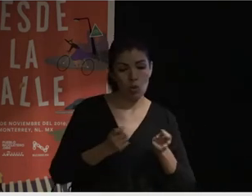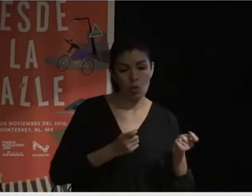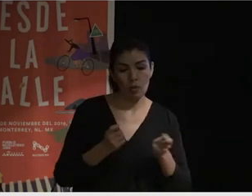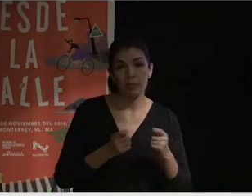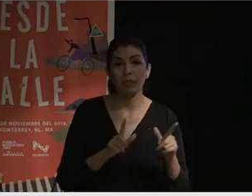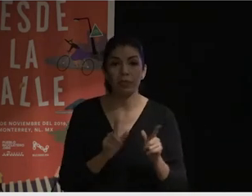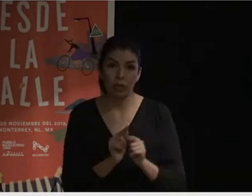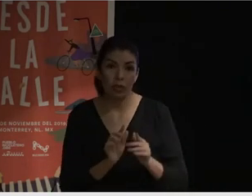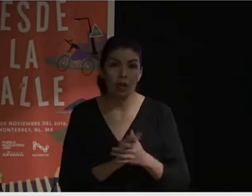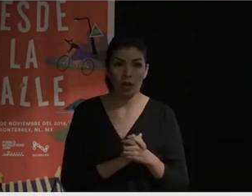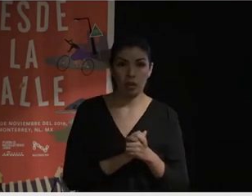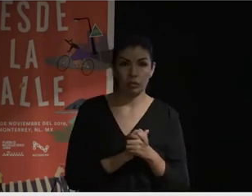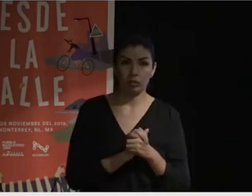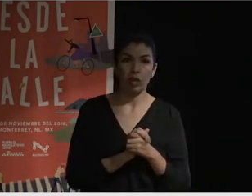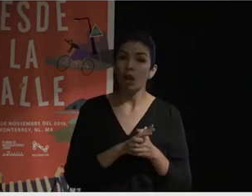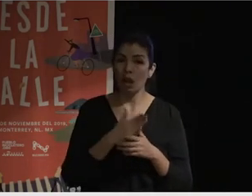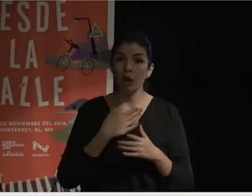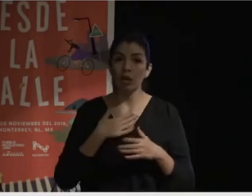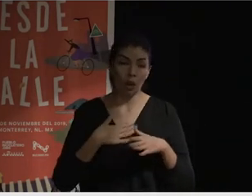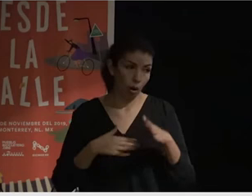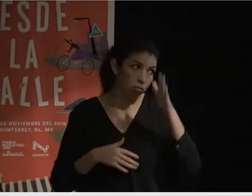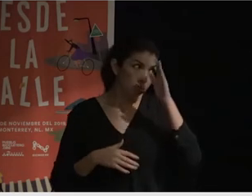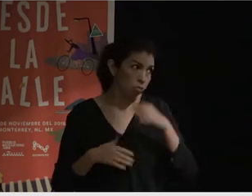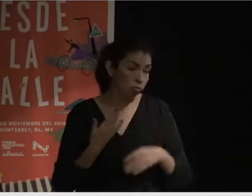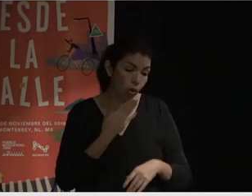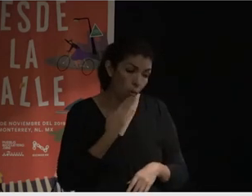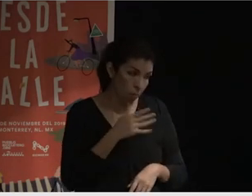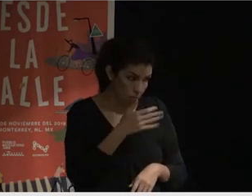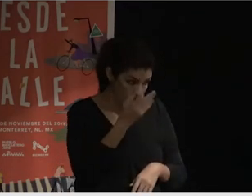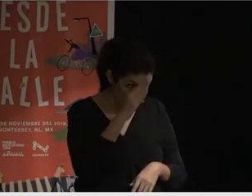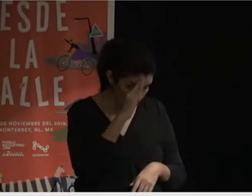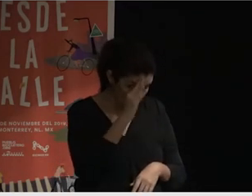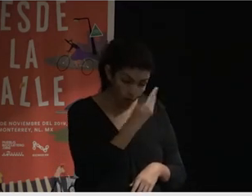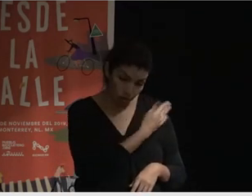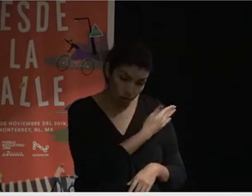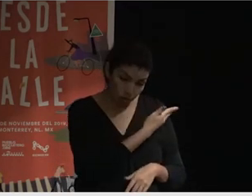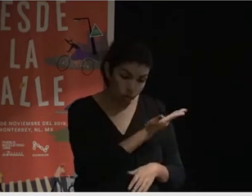tenemos? Yo estoy de acuerdo que la idea es por lo local y por lo cooperativista,